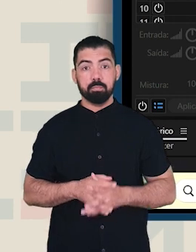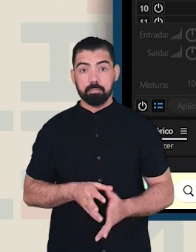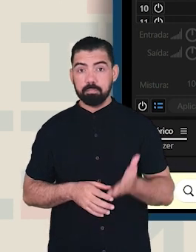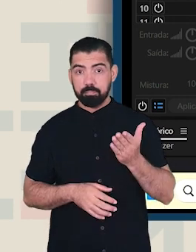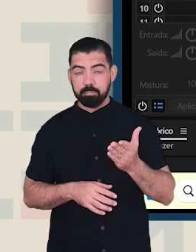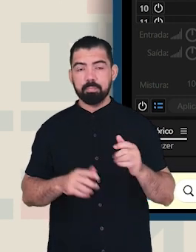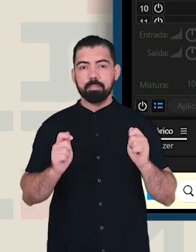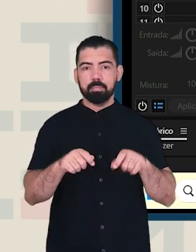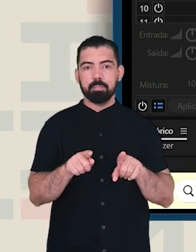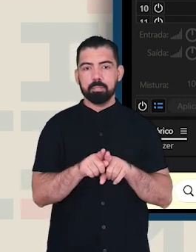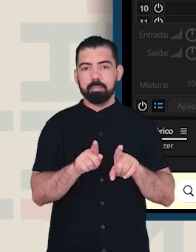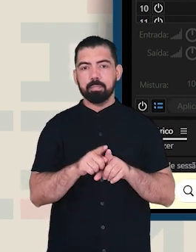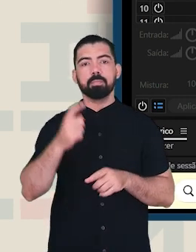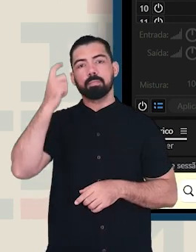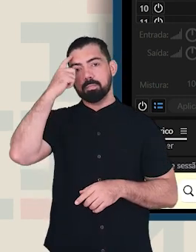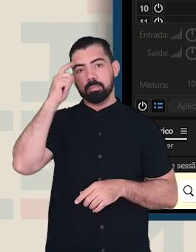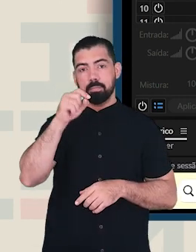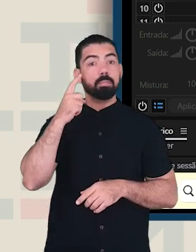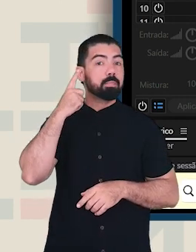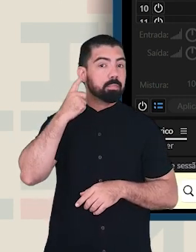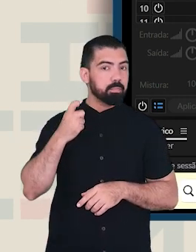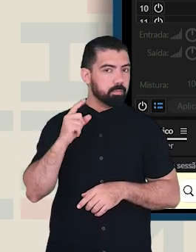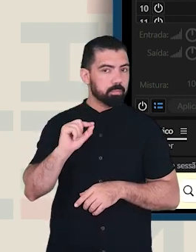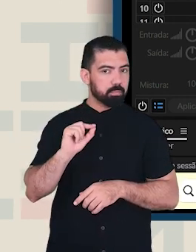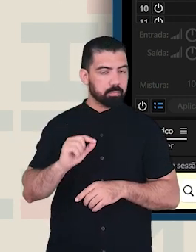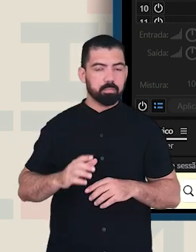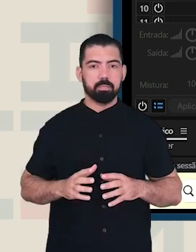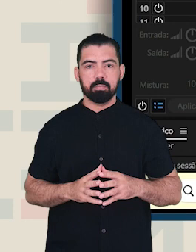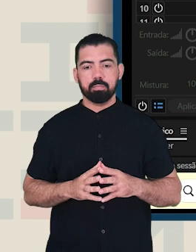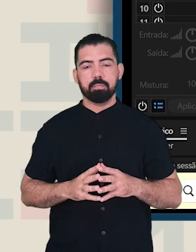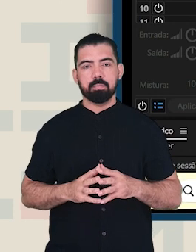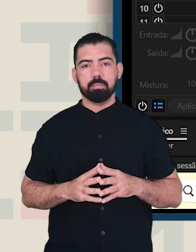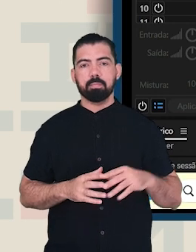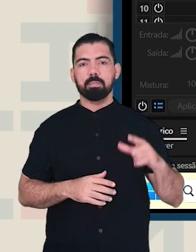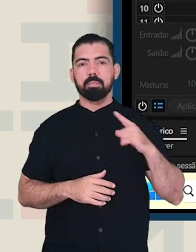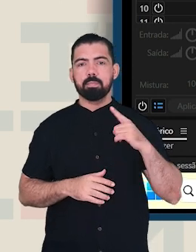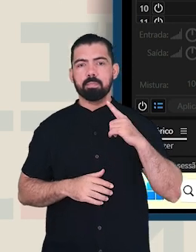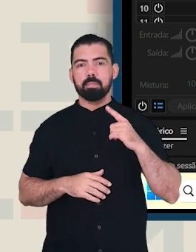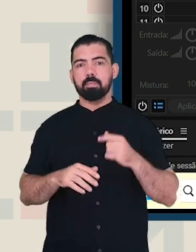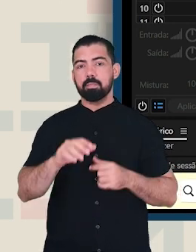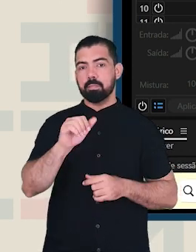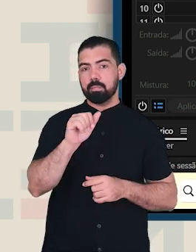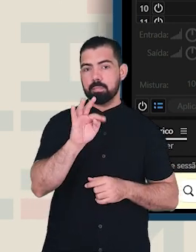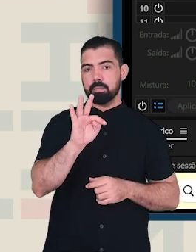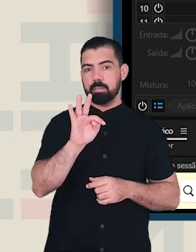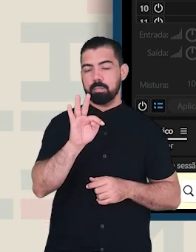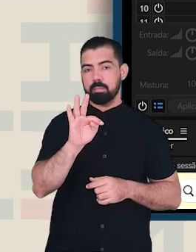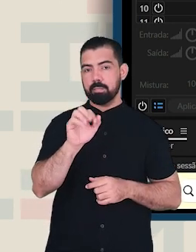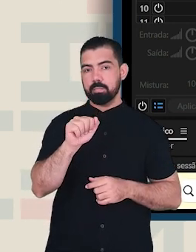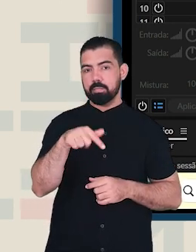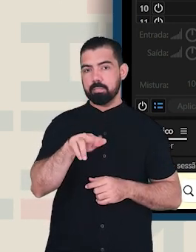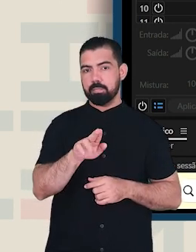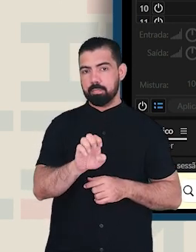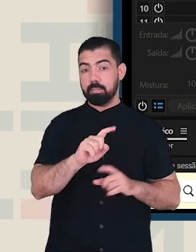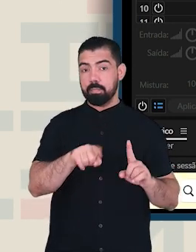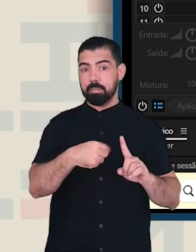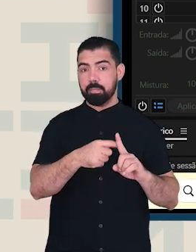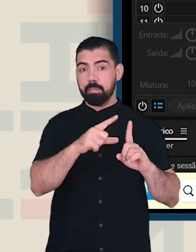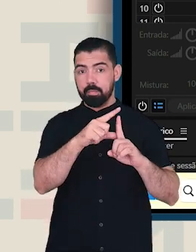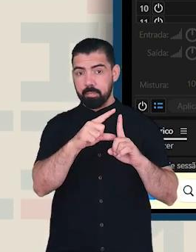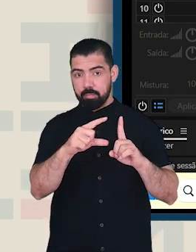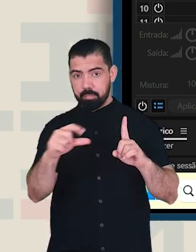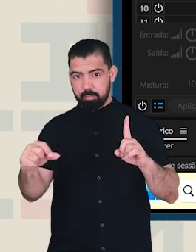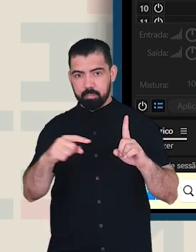Entonces también podemos pensar que ese son tiene un ataque y una continuación de alguna